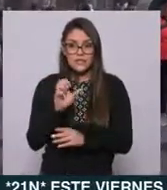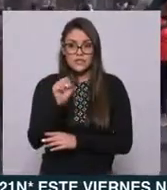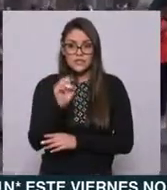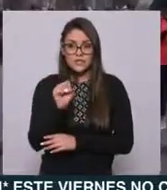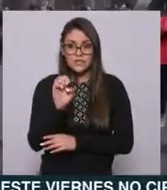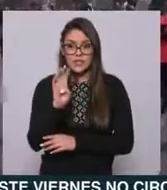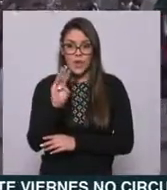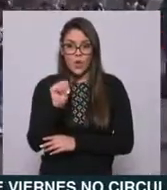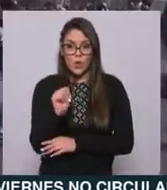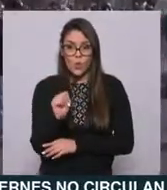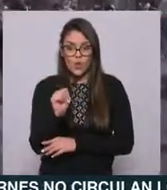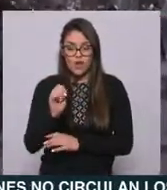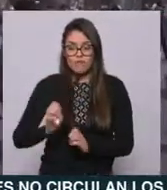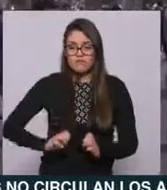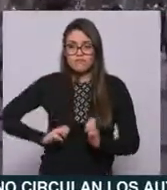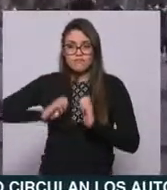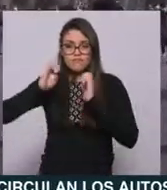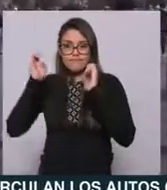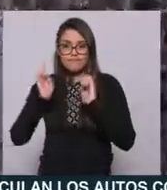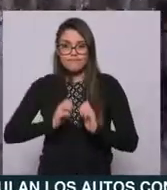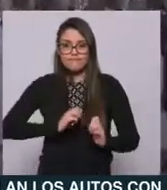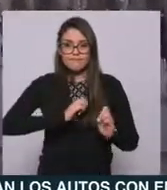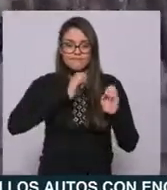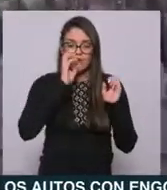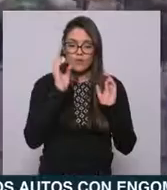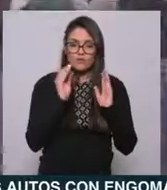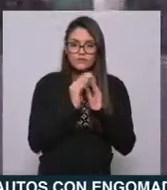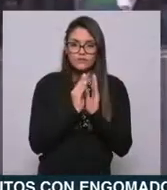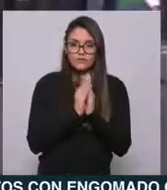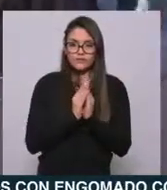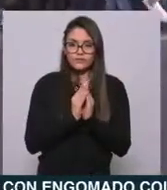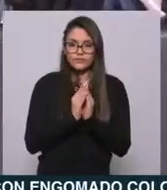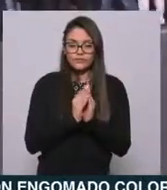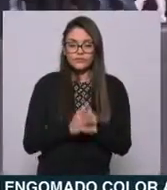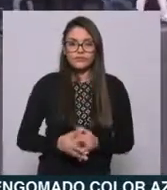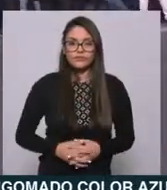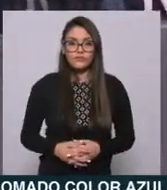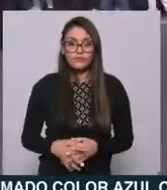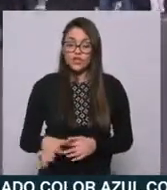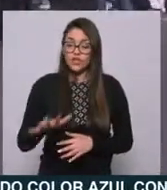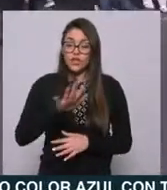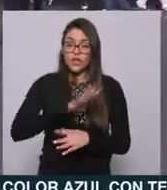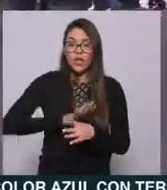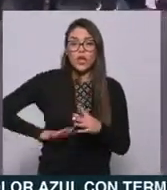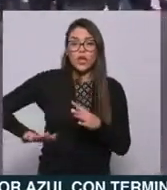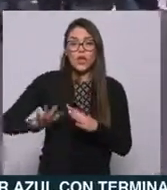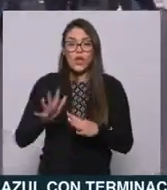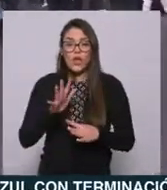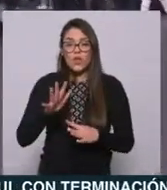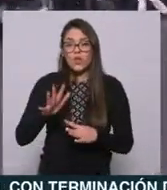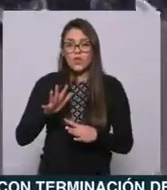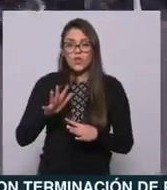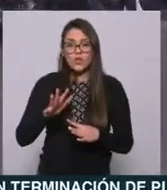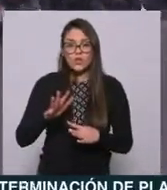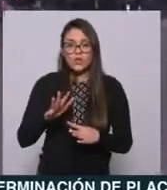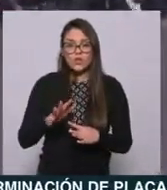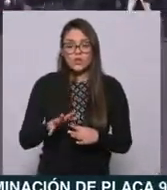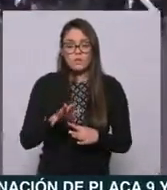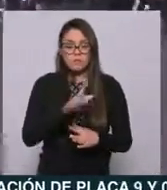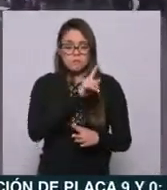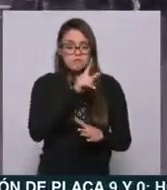22.669 inmuebles, ¿sí? Y participaron, por supuesto, todas las dependencias locales y 4